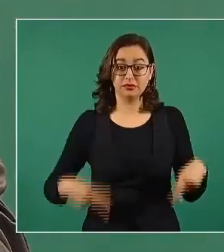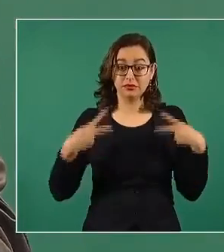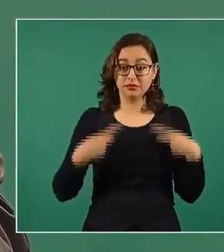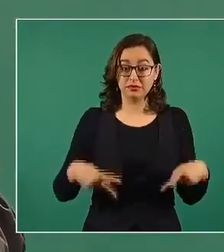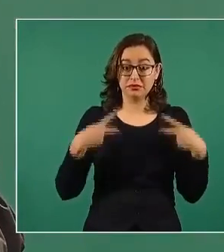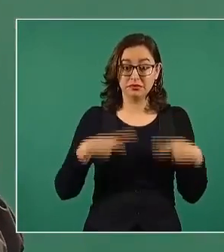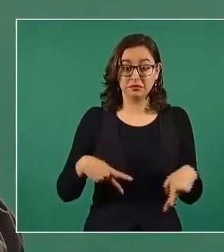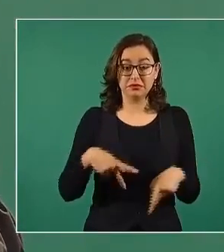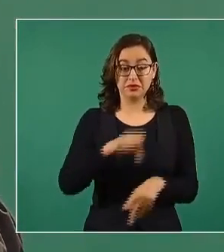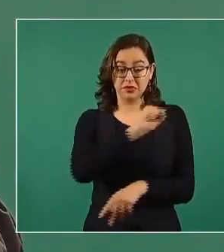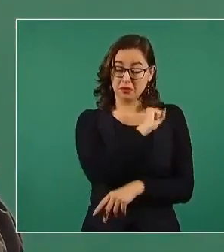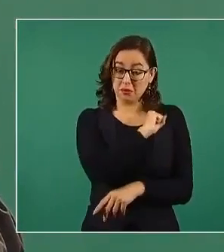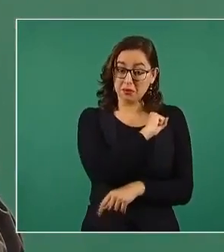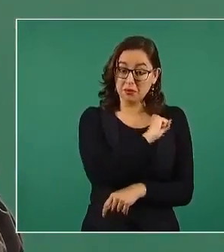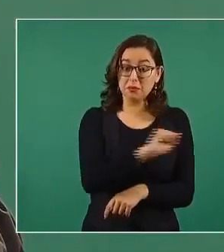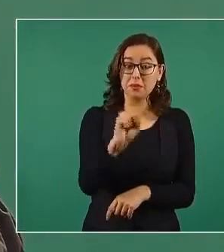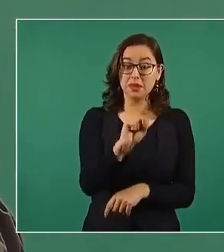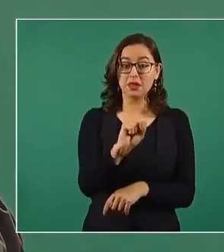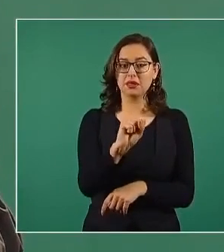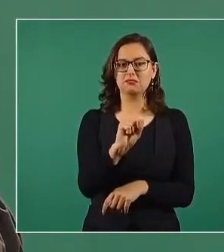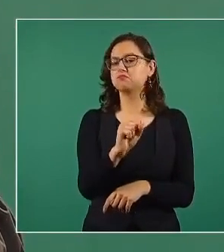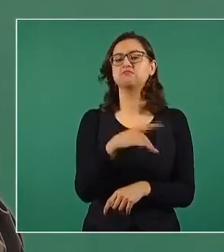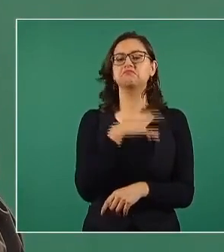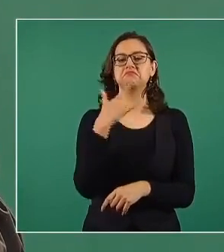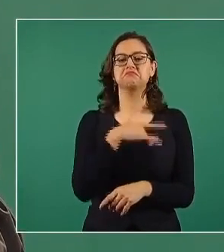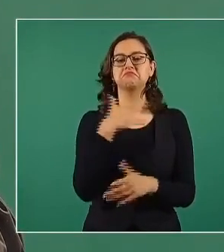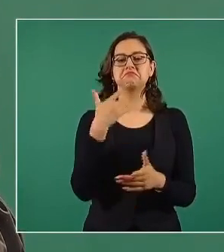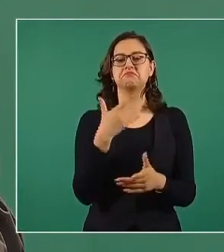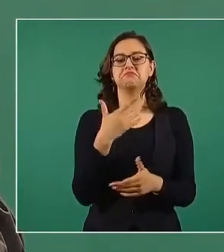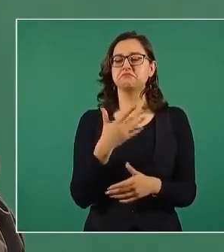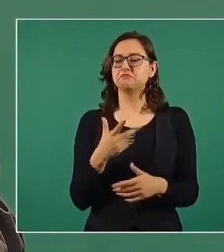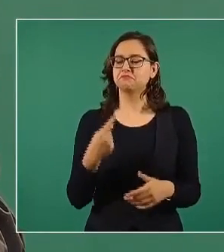llegan a sentirse héroes.